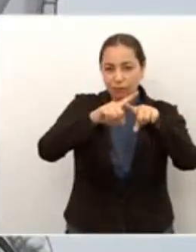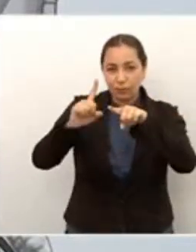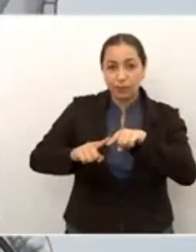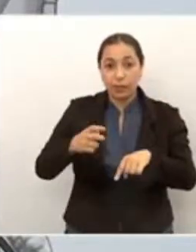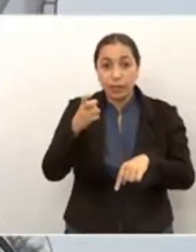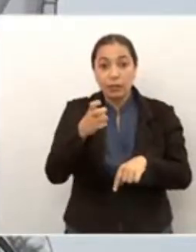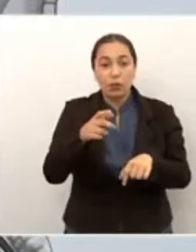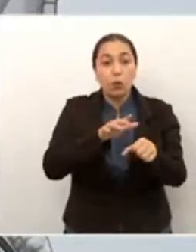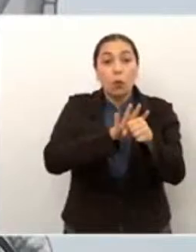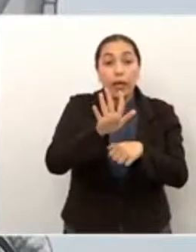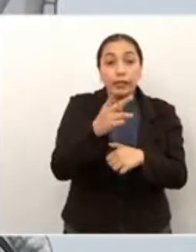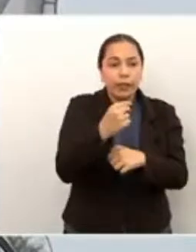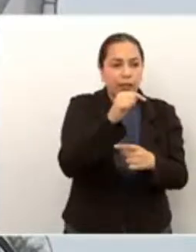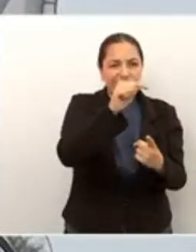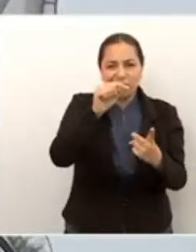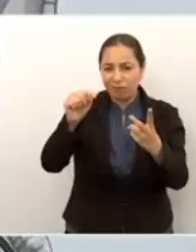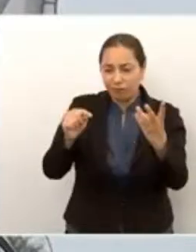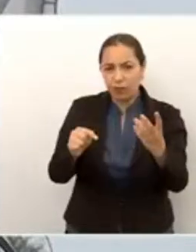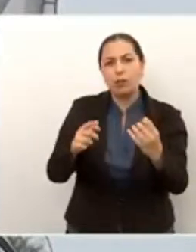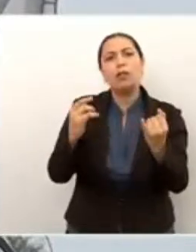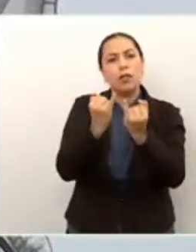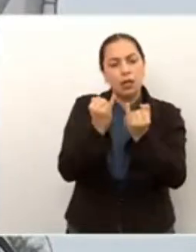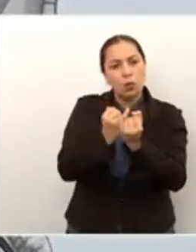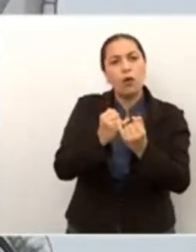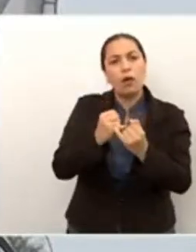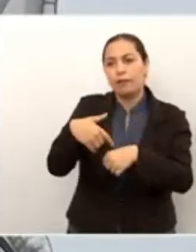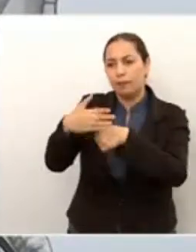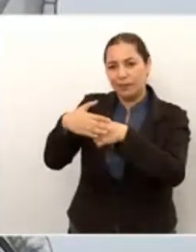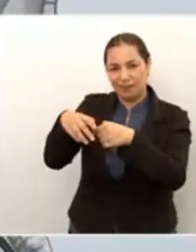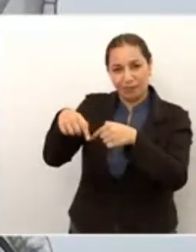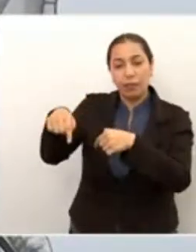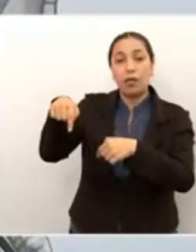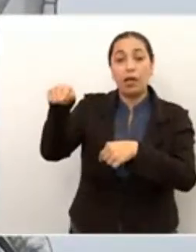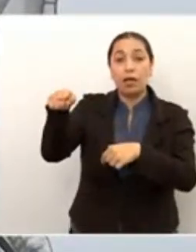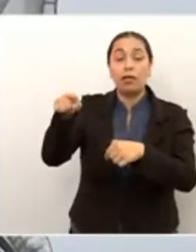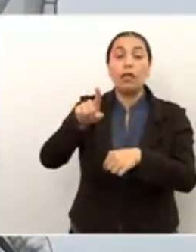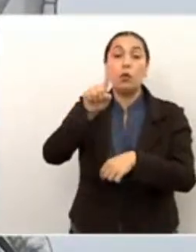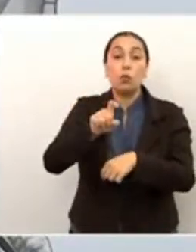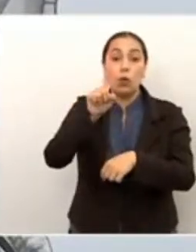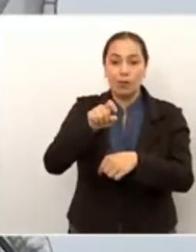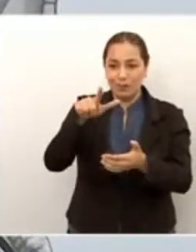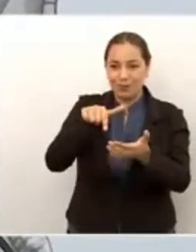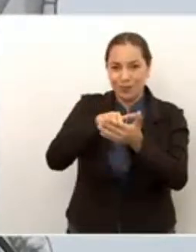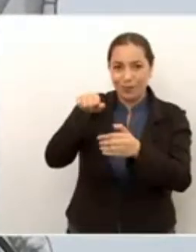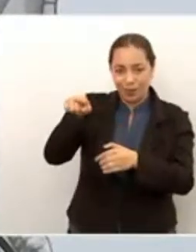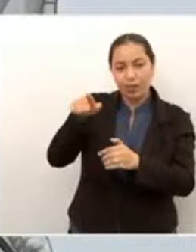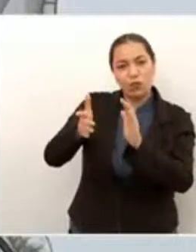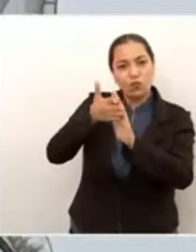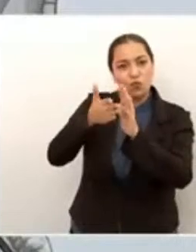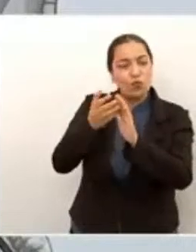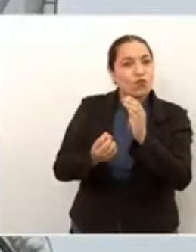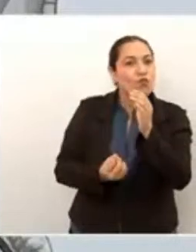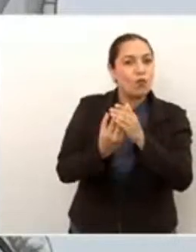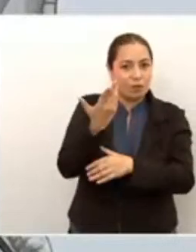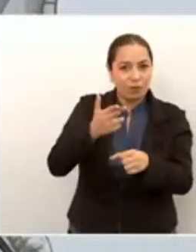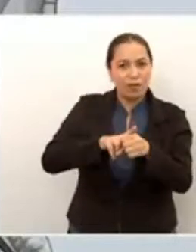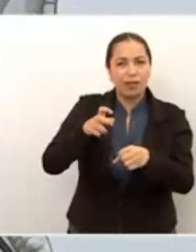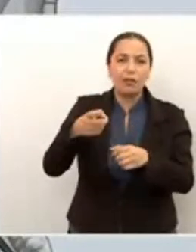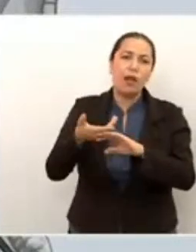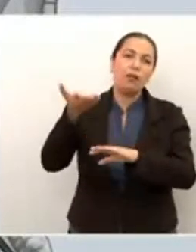a construir un nuevo hospital en Guamúchil, que ya el que está ya está pues muy antiguo, tiene